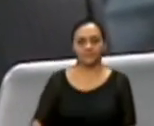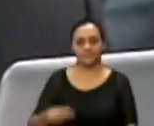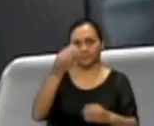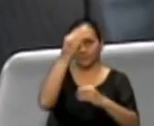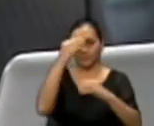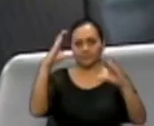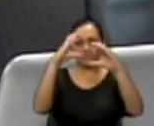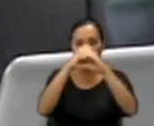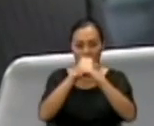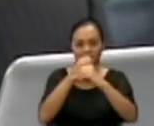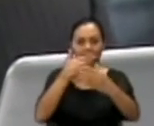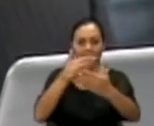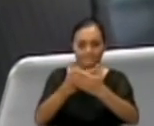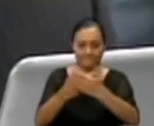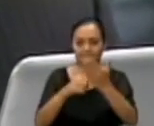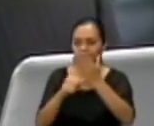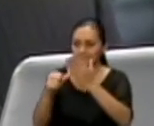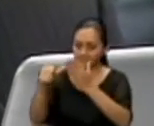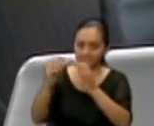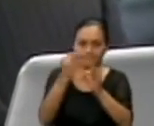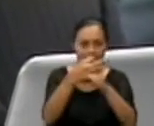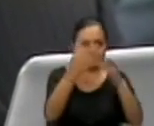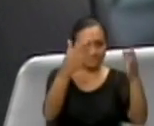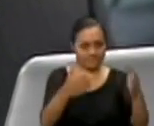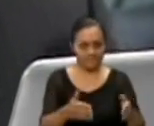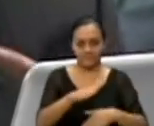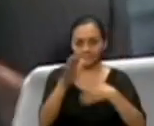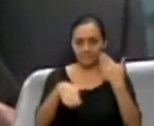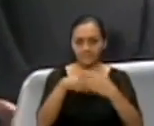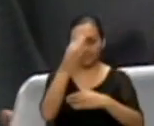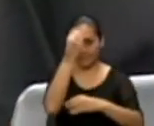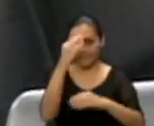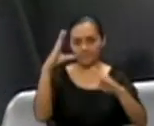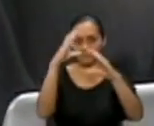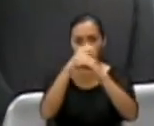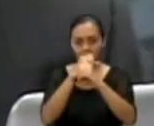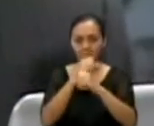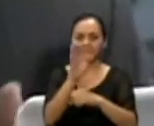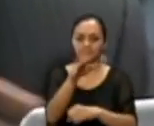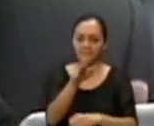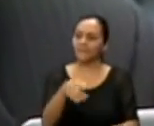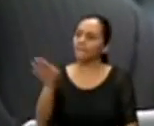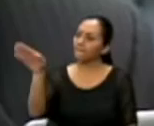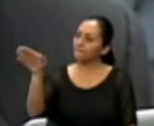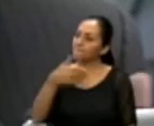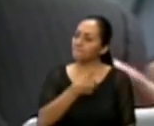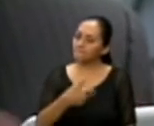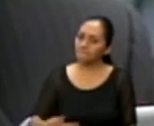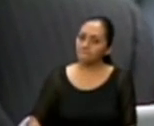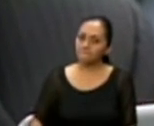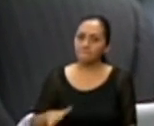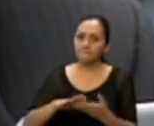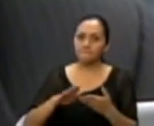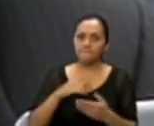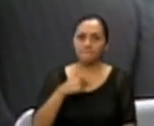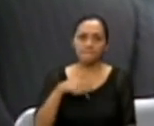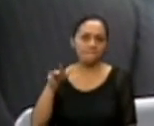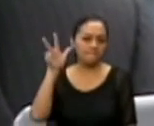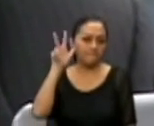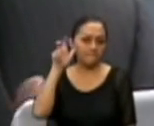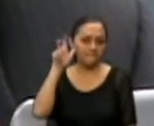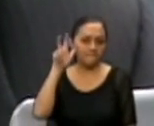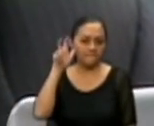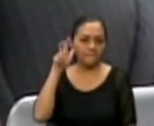muchas gracias ministros funcionarios buenas noches presidente se ha escuchado en los últimos